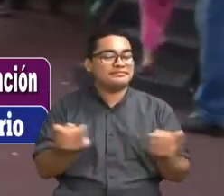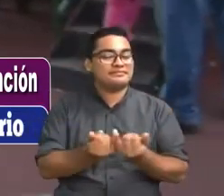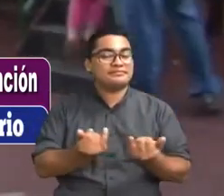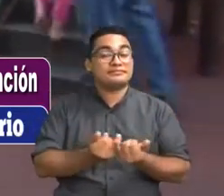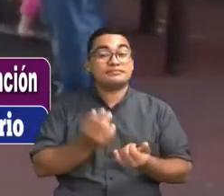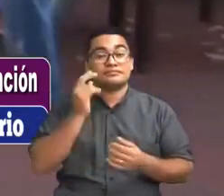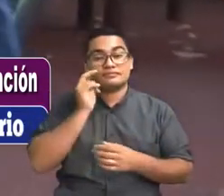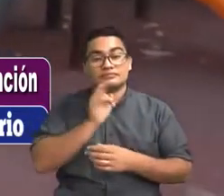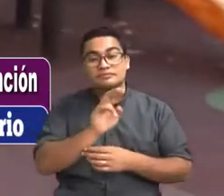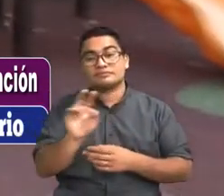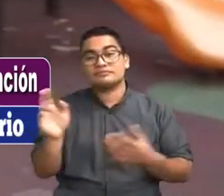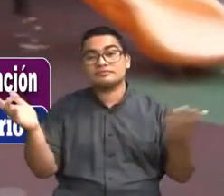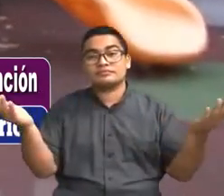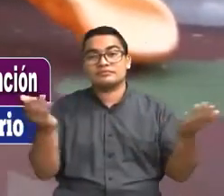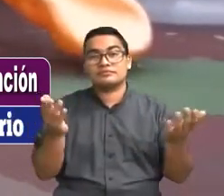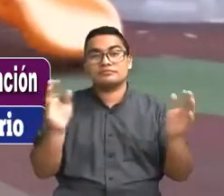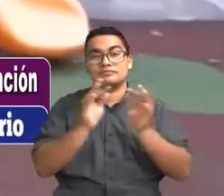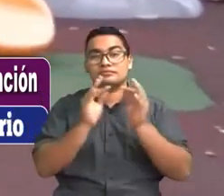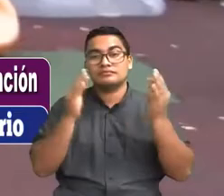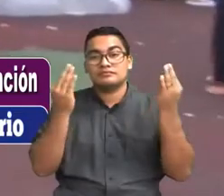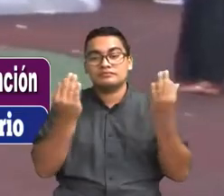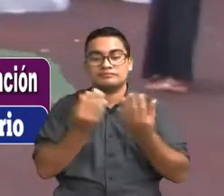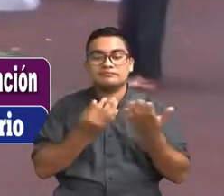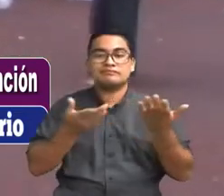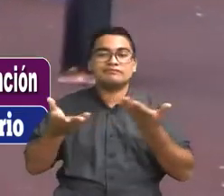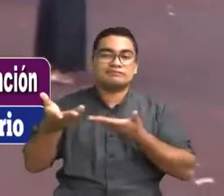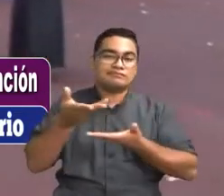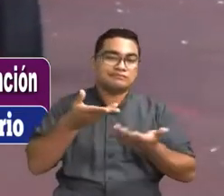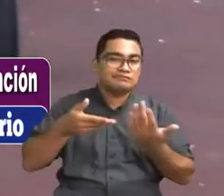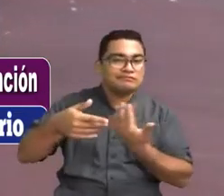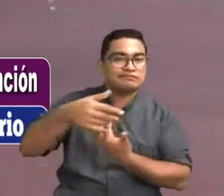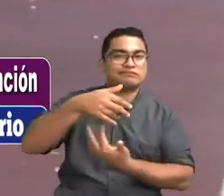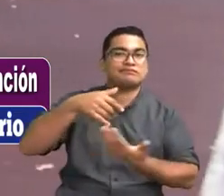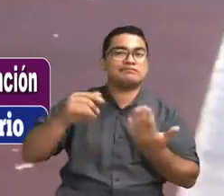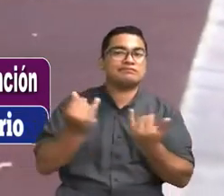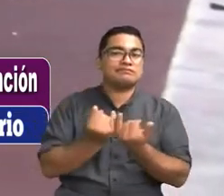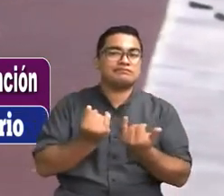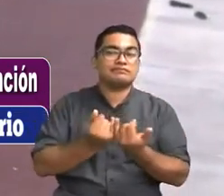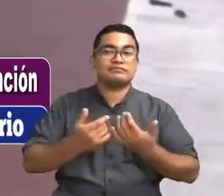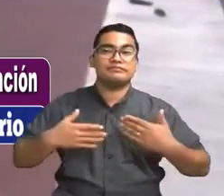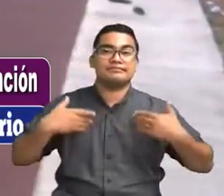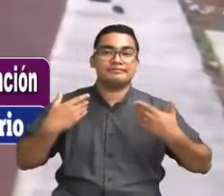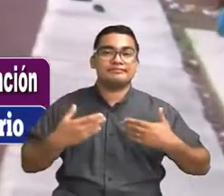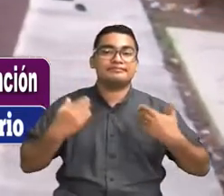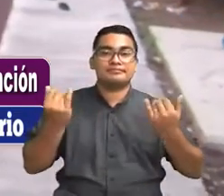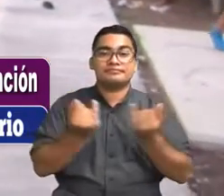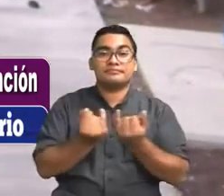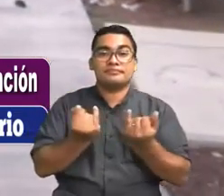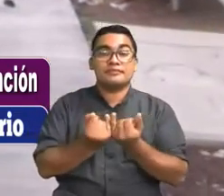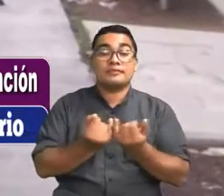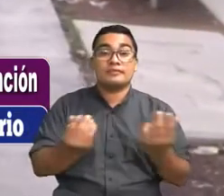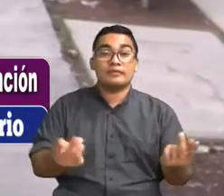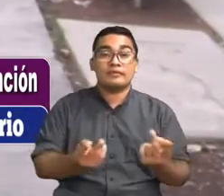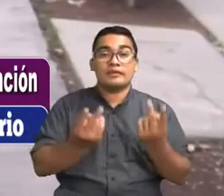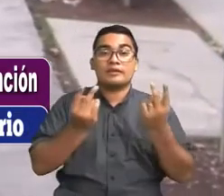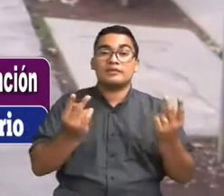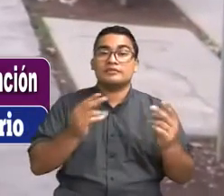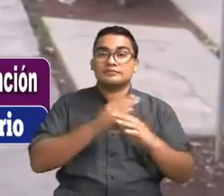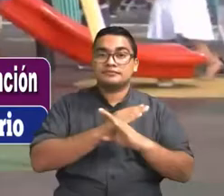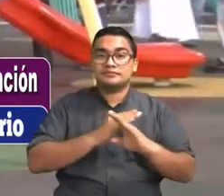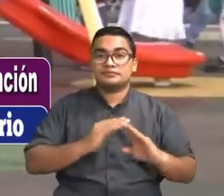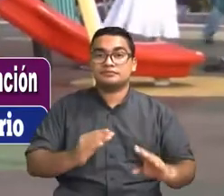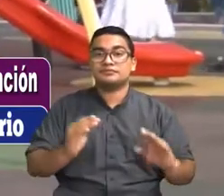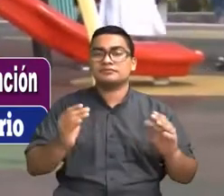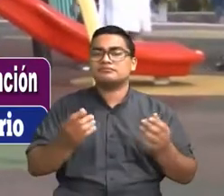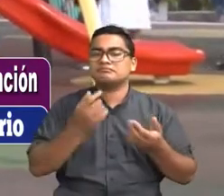la familia se involucra, comparte toda esa alegría y es parte de la alegría de vivir en paz, ¿verdad?